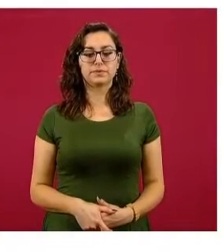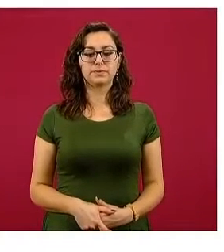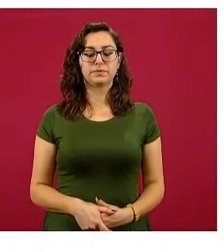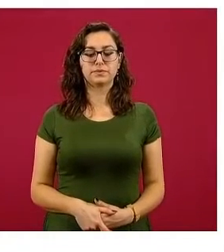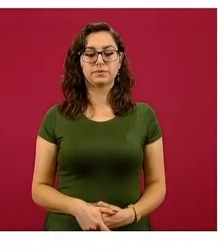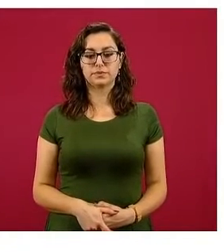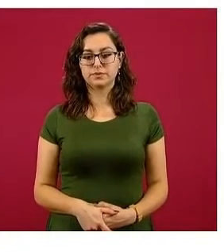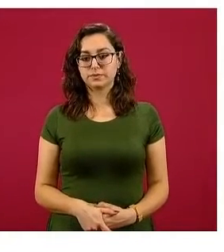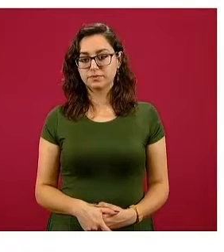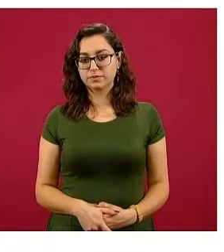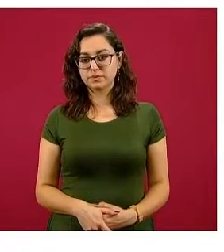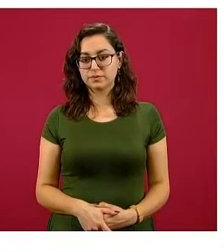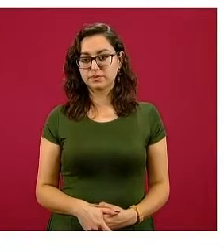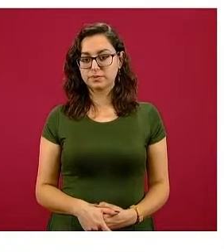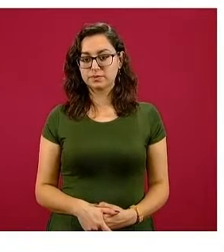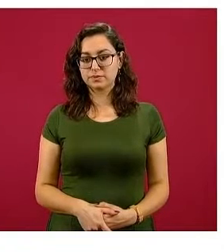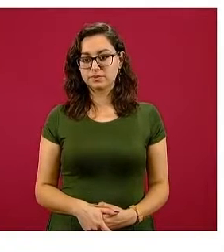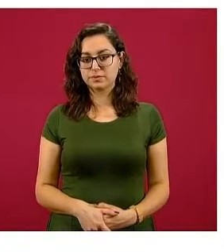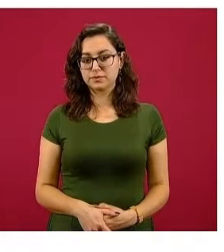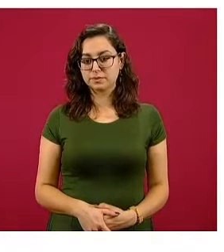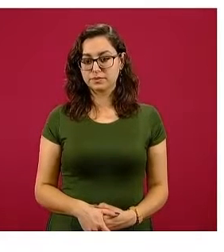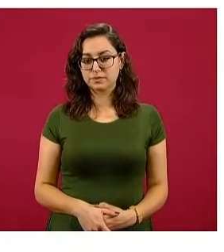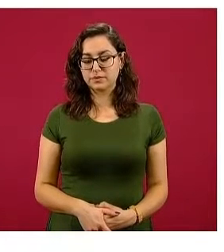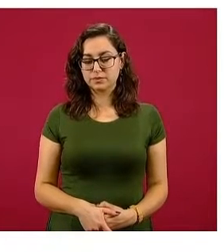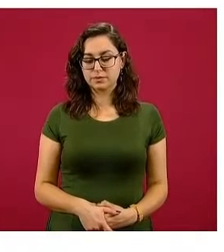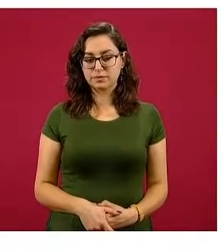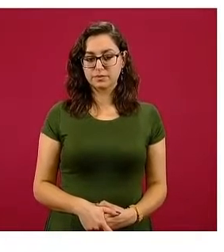800-628-3762, y la línea de CONAPO